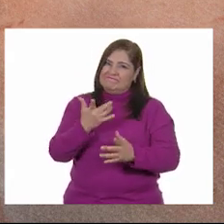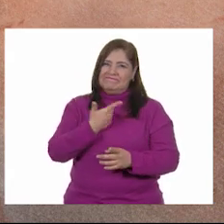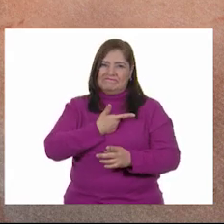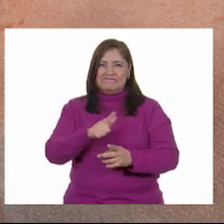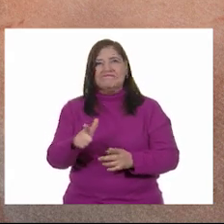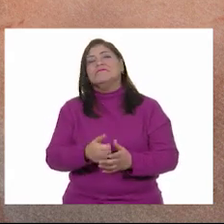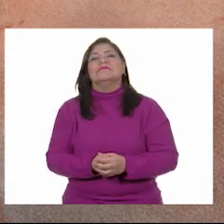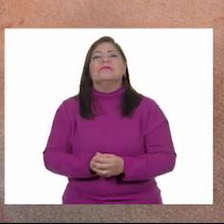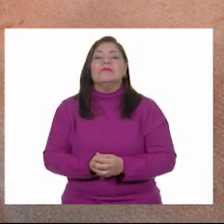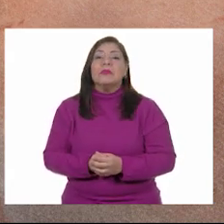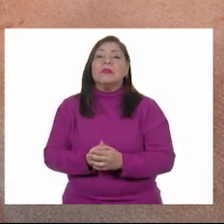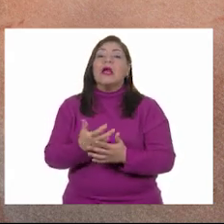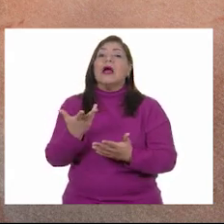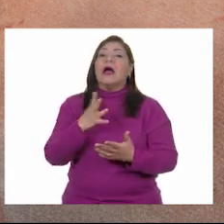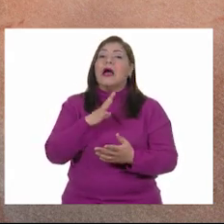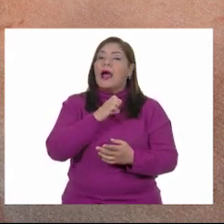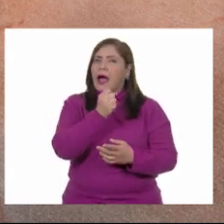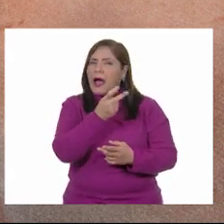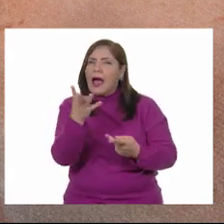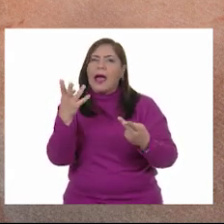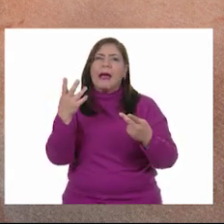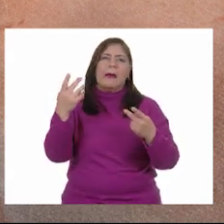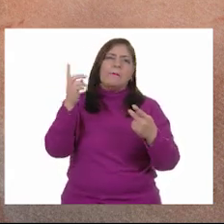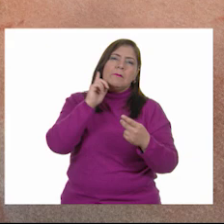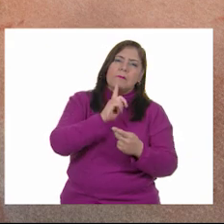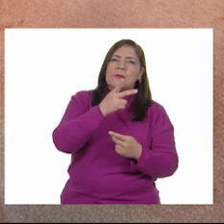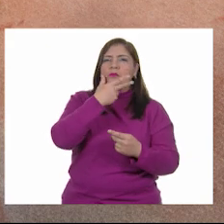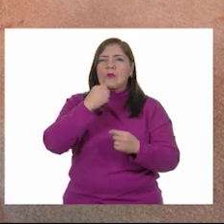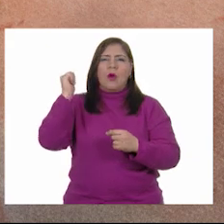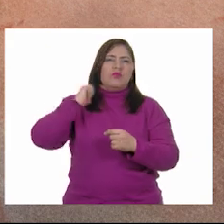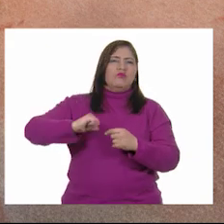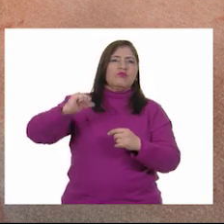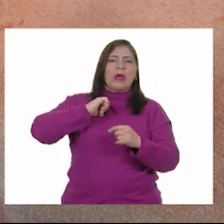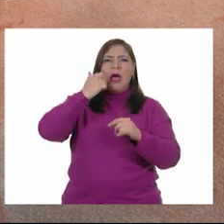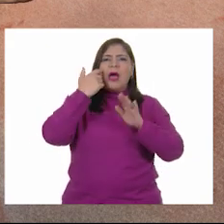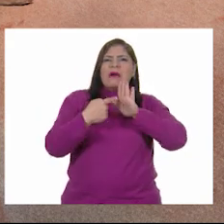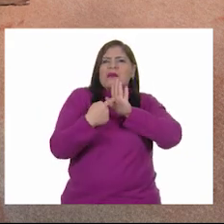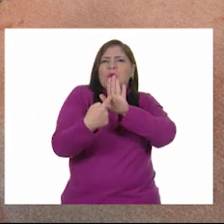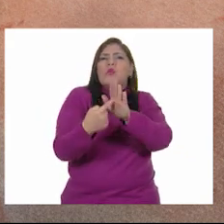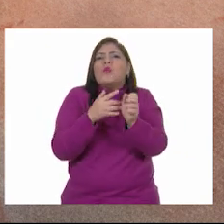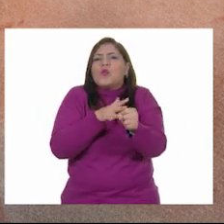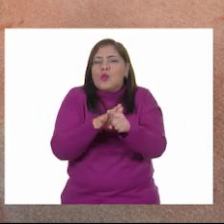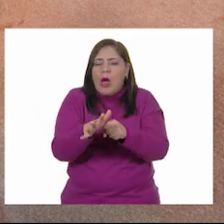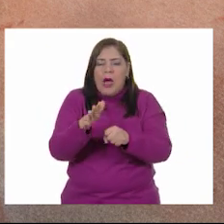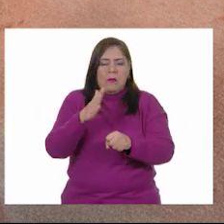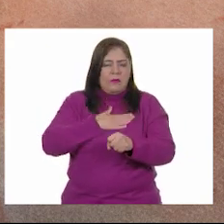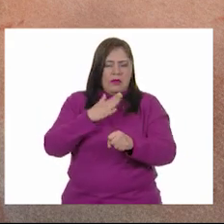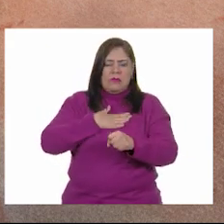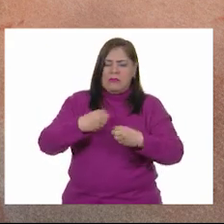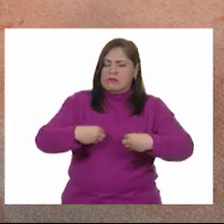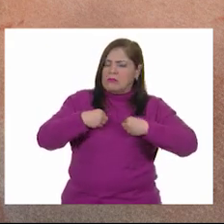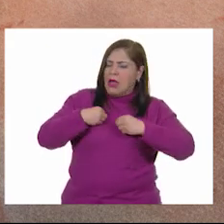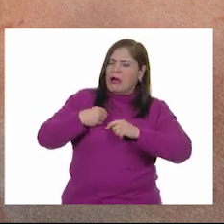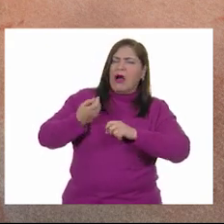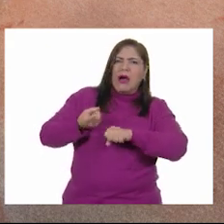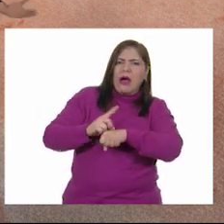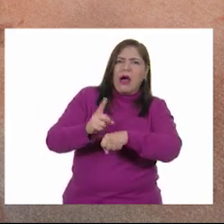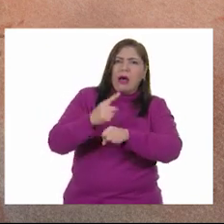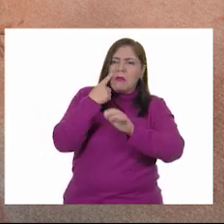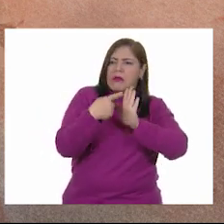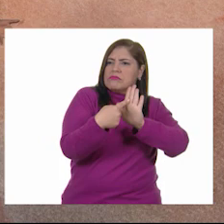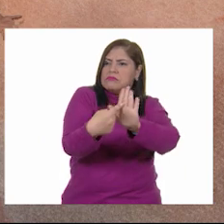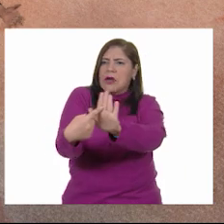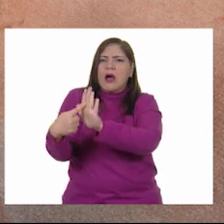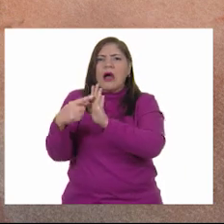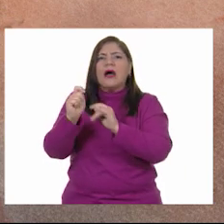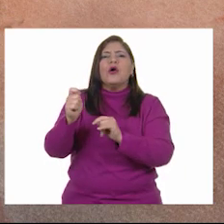Lo que aquellos hombres y mujeres querían representar, pues no eran más que escenas de su vida cotidiana y también eventos de la